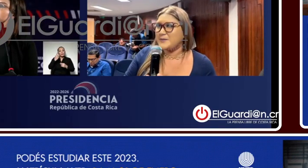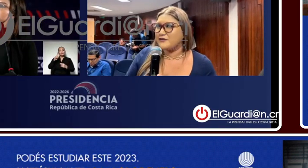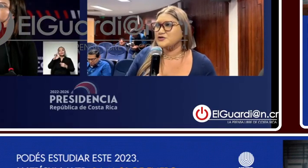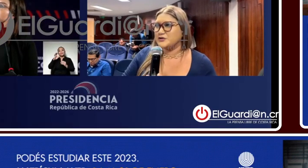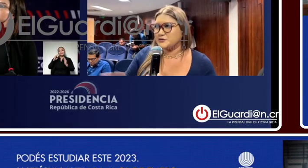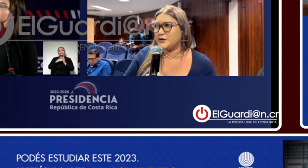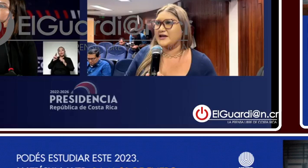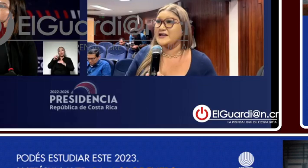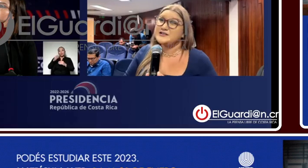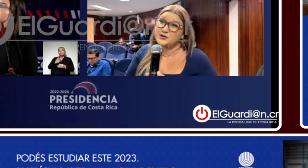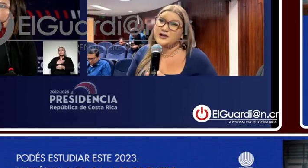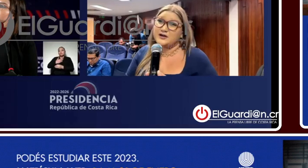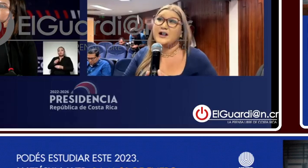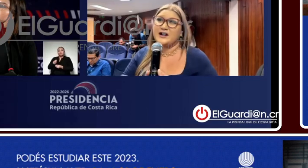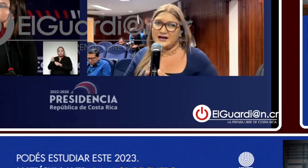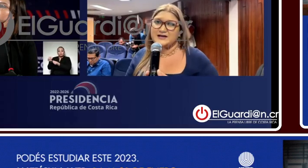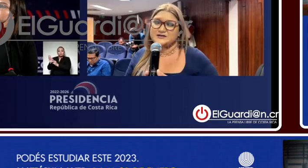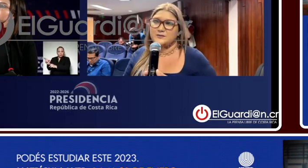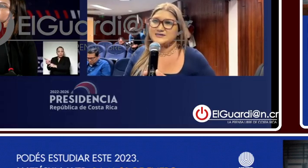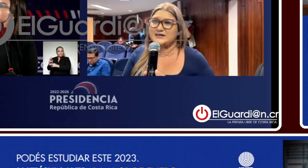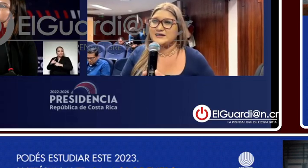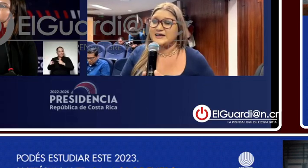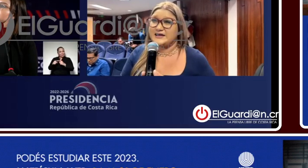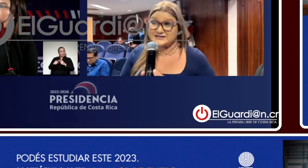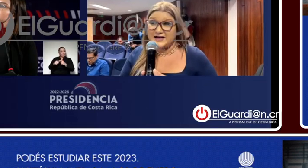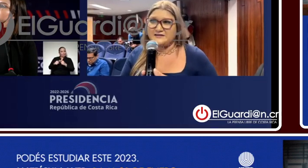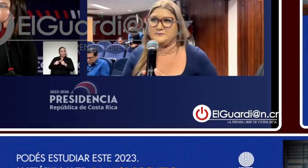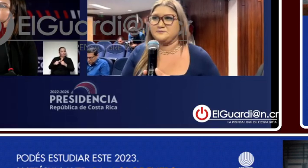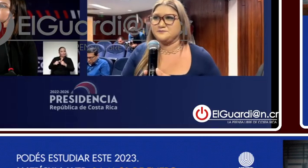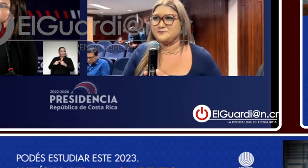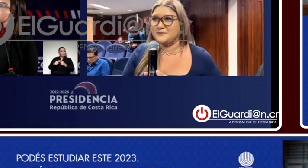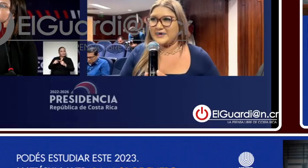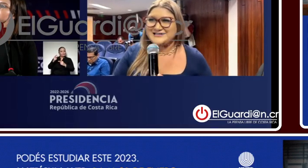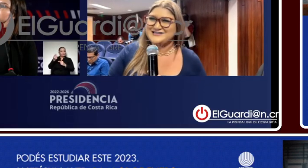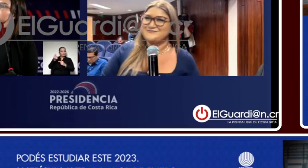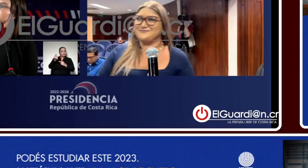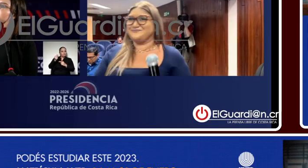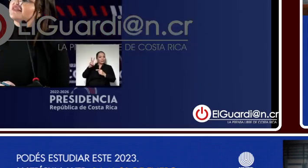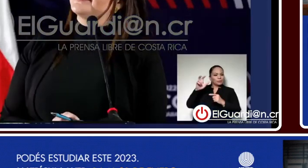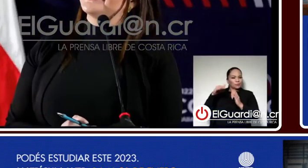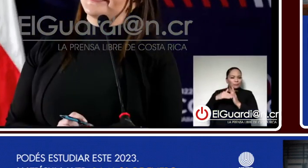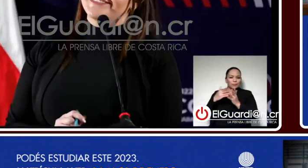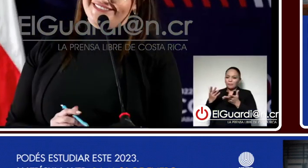tres pagos, pues por ahí es porque hay una relación bastante estable. Gracias.